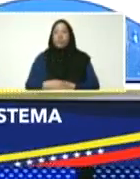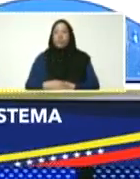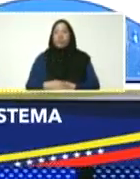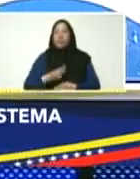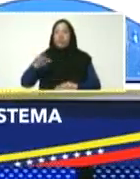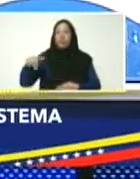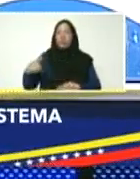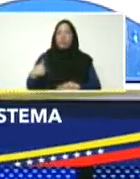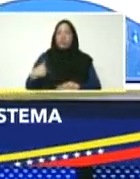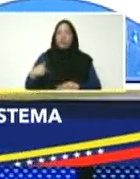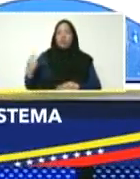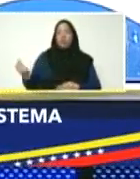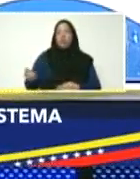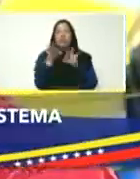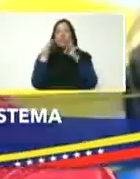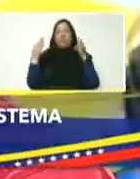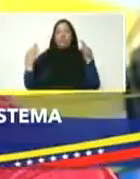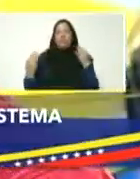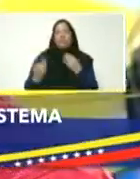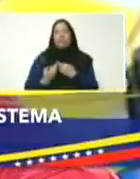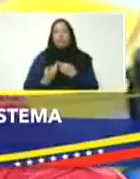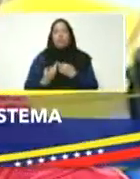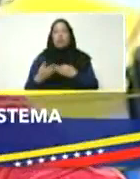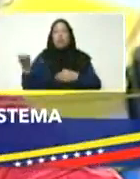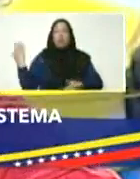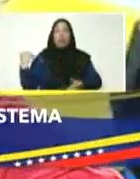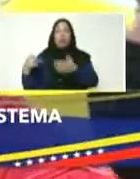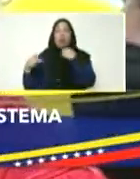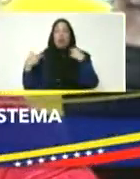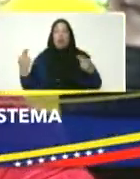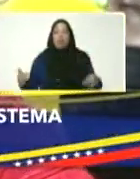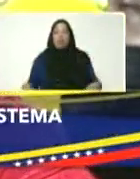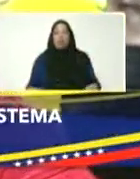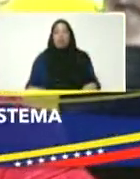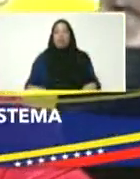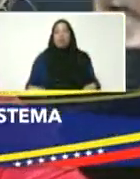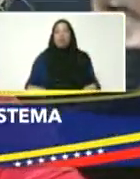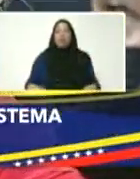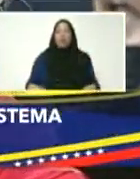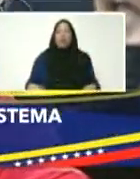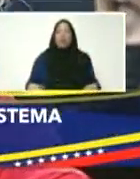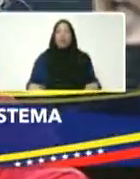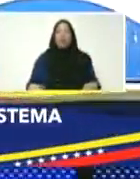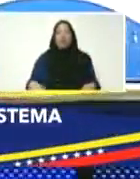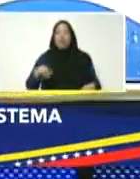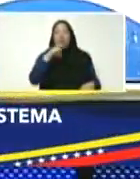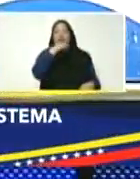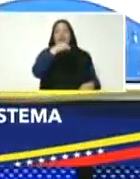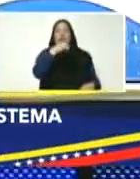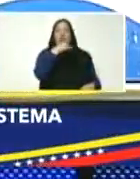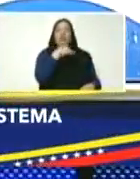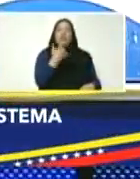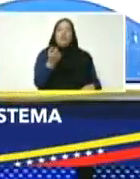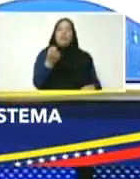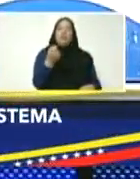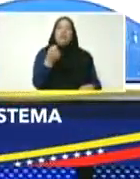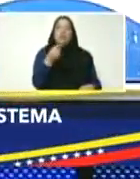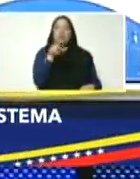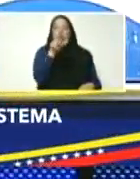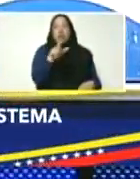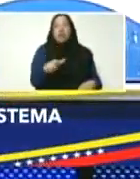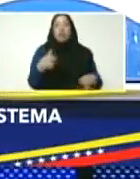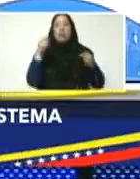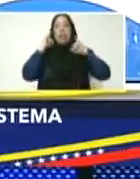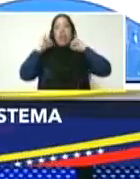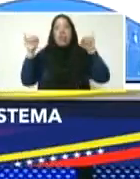es solo un partido, es un proceso sociopolítico de valores. El PSUV es